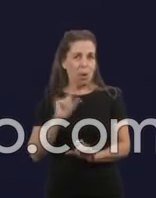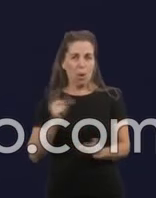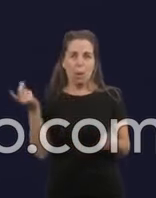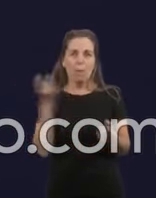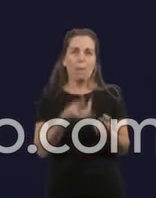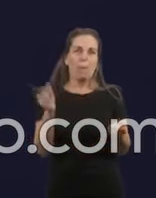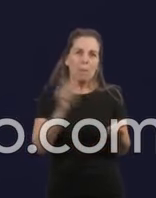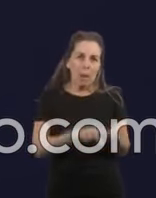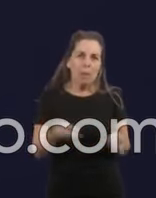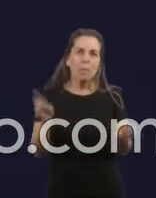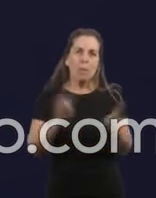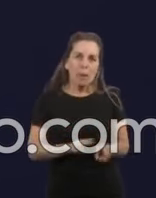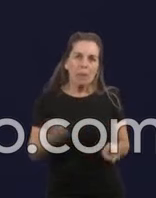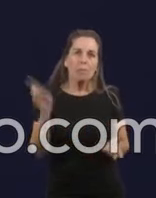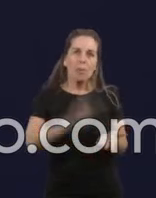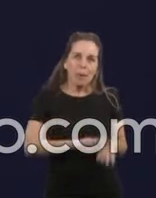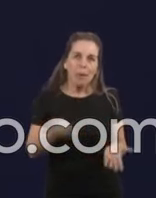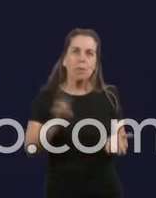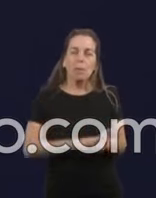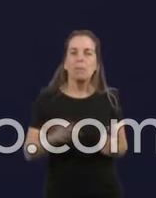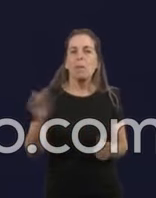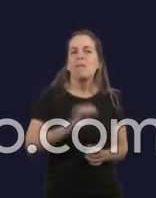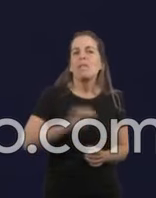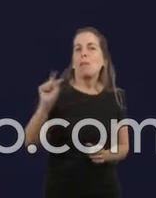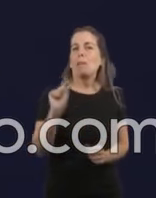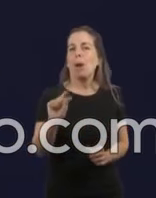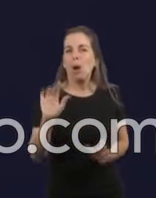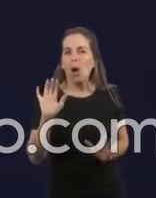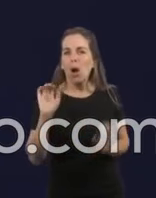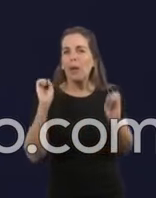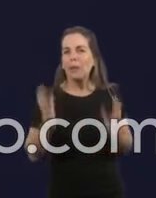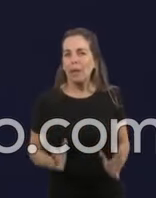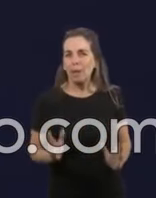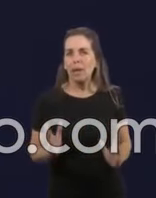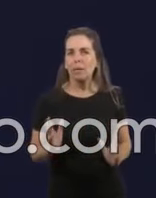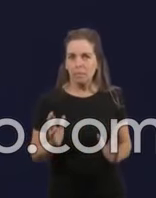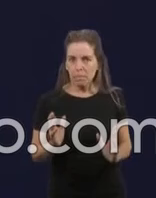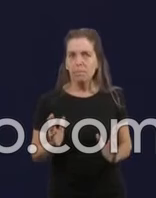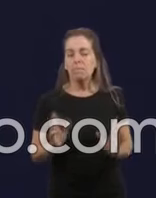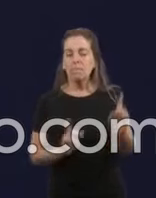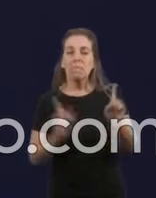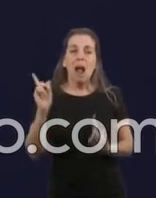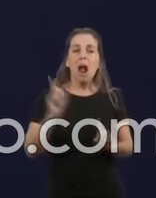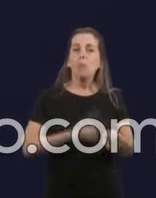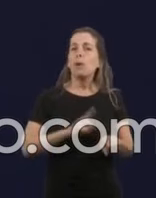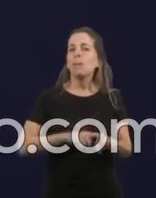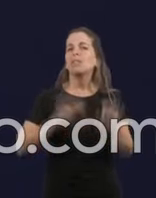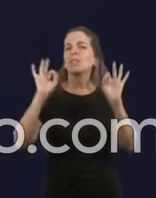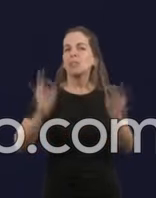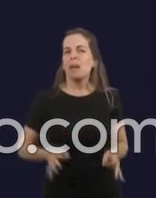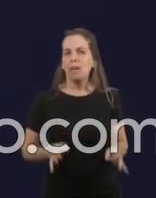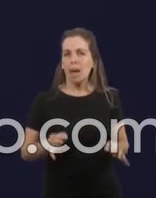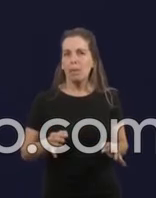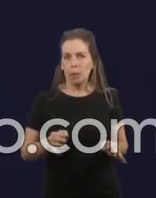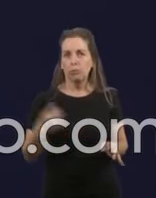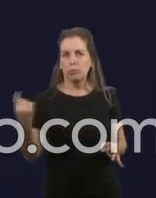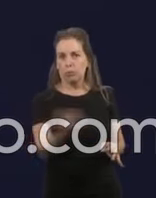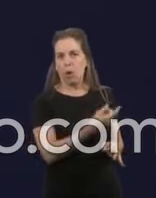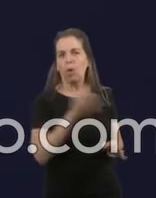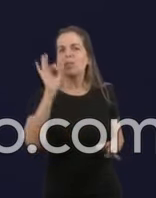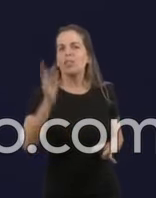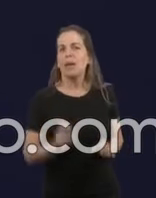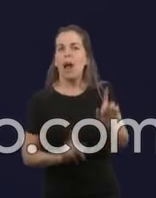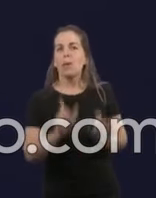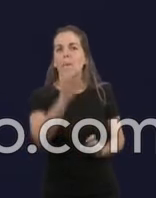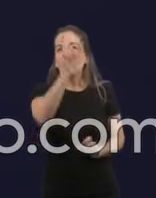frase un poquito de inflación no está tan mal no bueno eh en algún momento iba a llegar en el que eh alguien iba a tener que